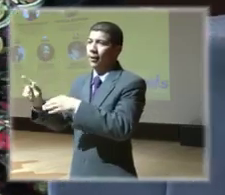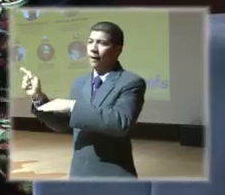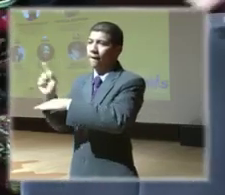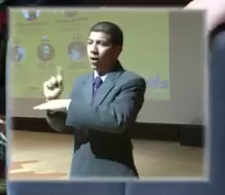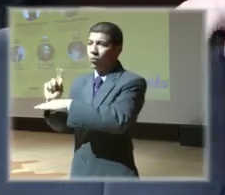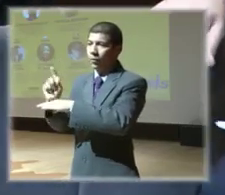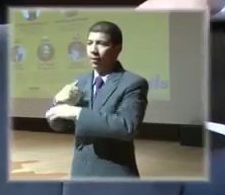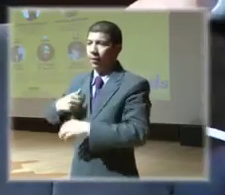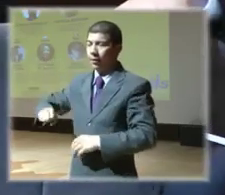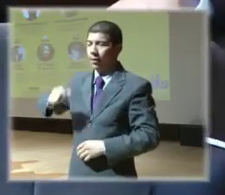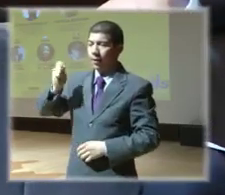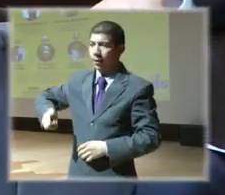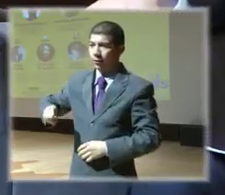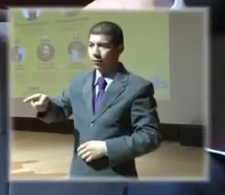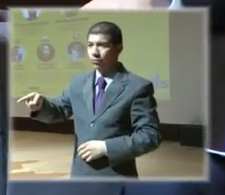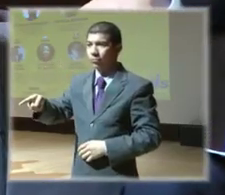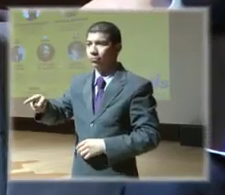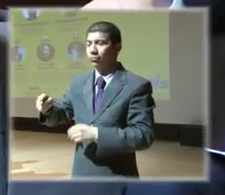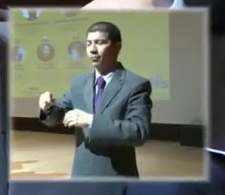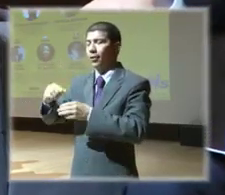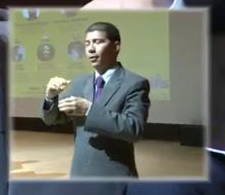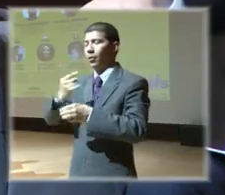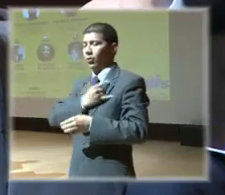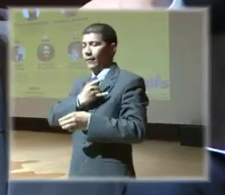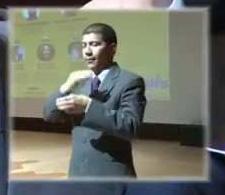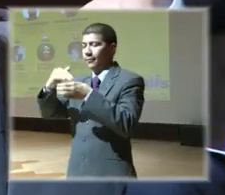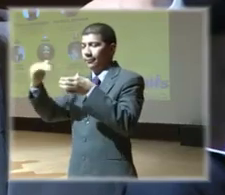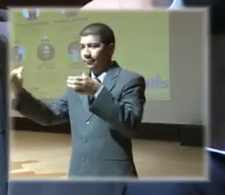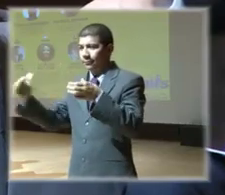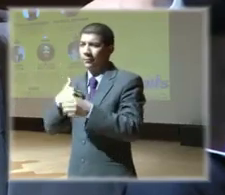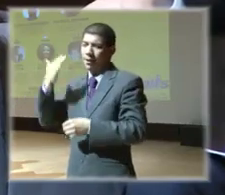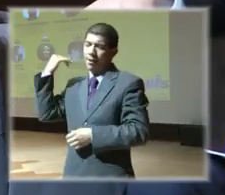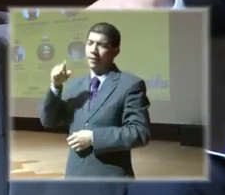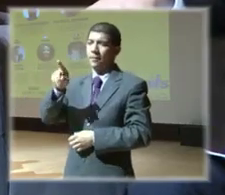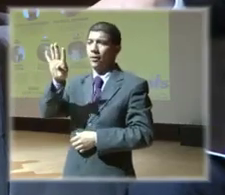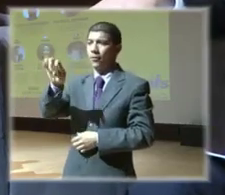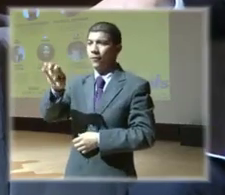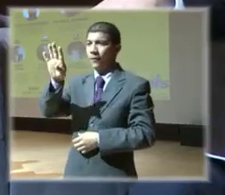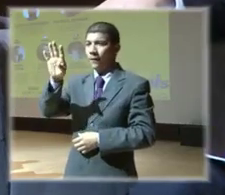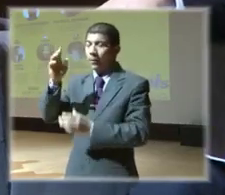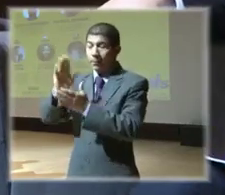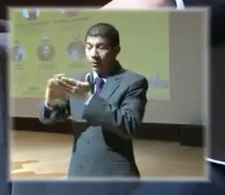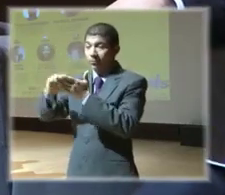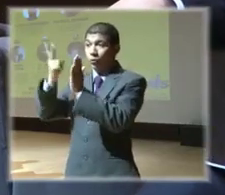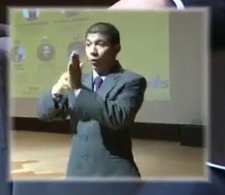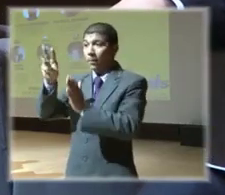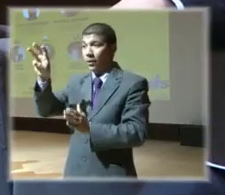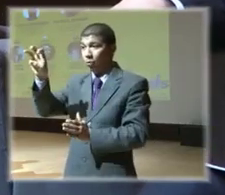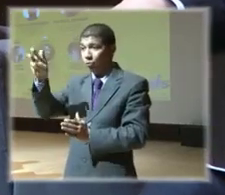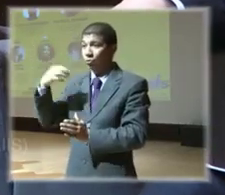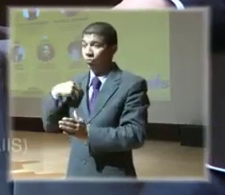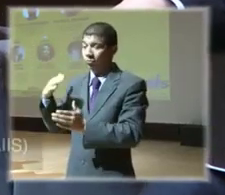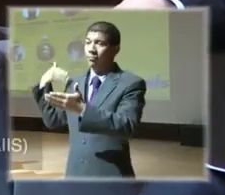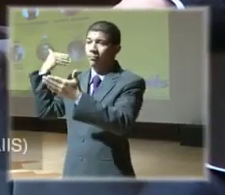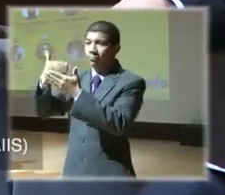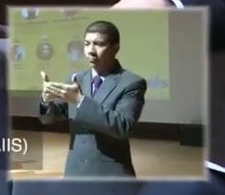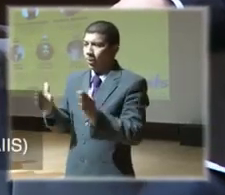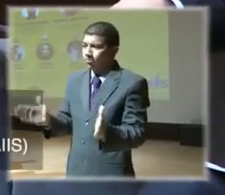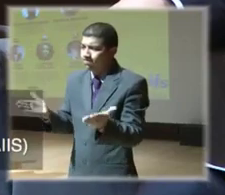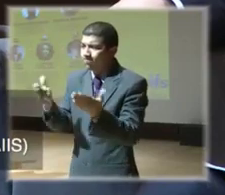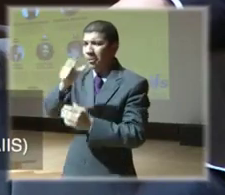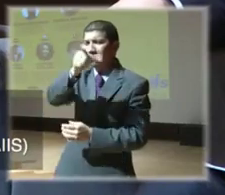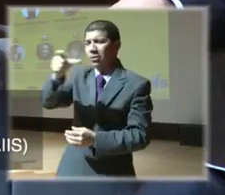Andes, que desde el año 2007 ha desarrollado acciones de incidencia legal y política para el avance de los derechos de personas discriminadas